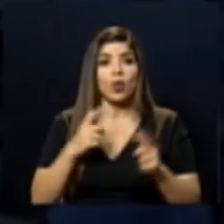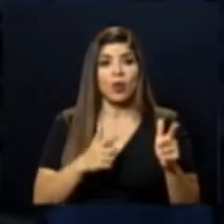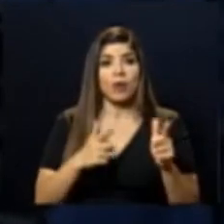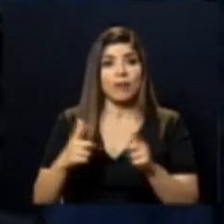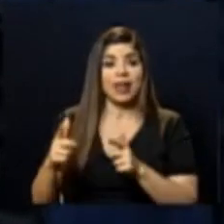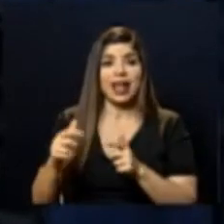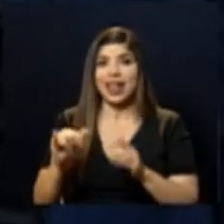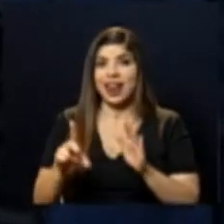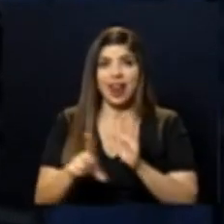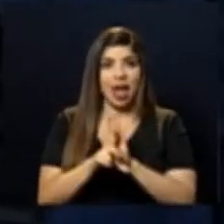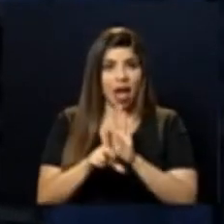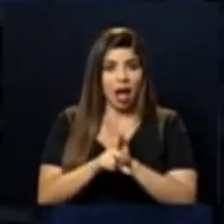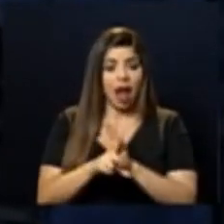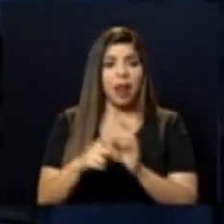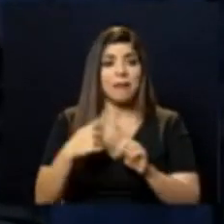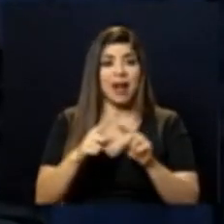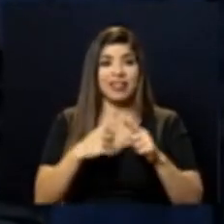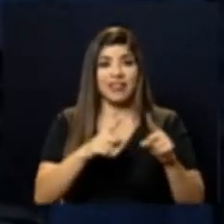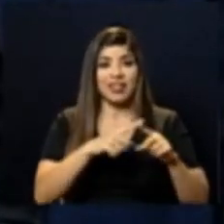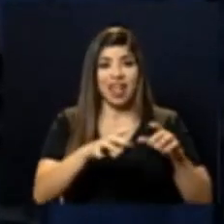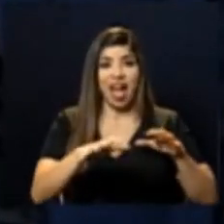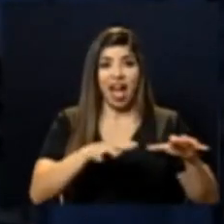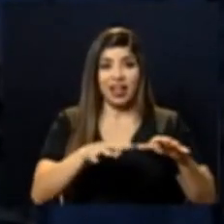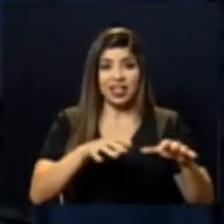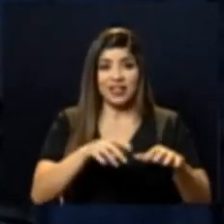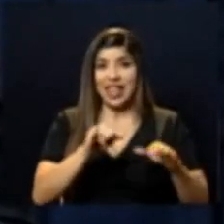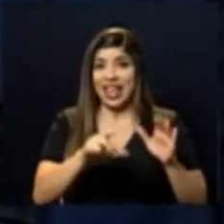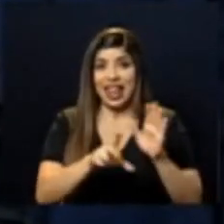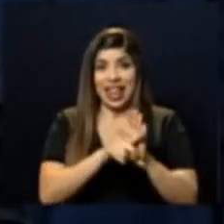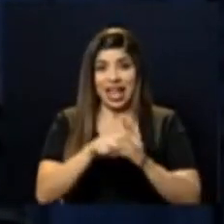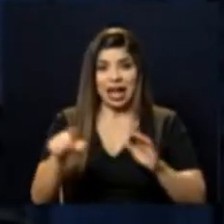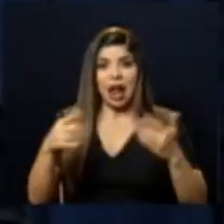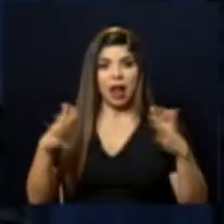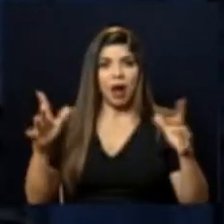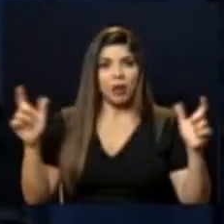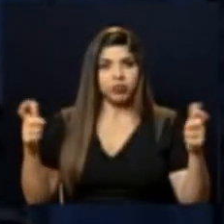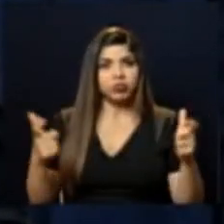ilegal de armas y otras actividades ilegales.